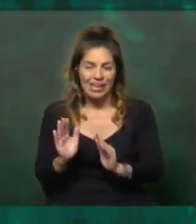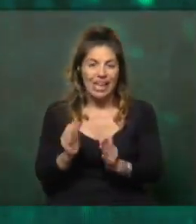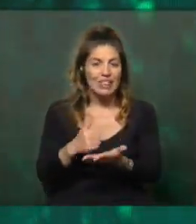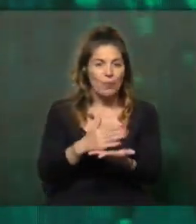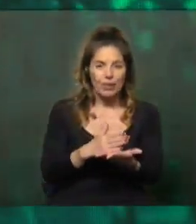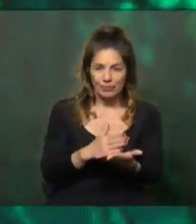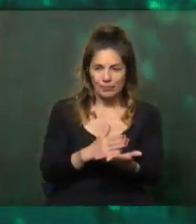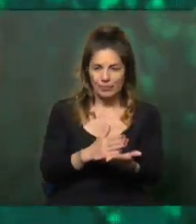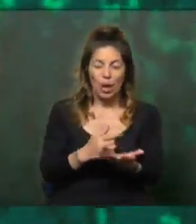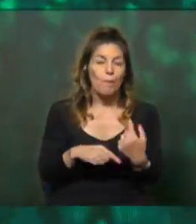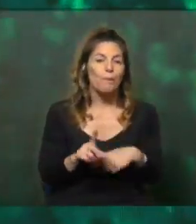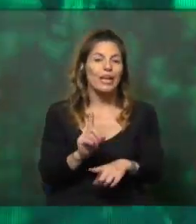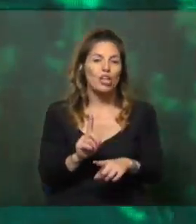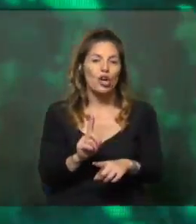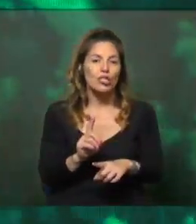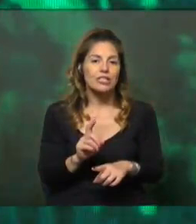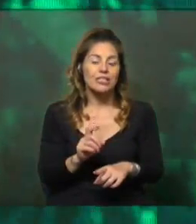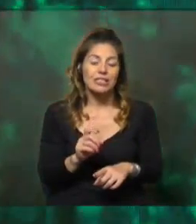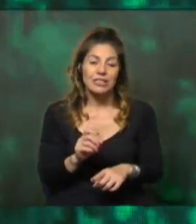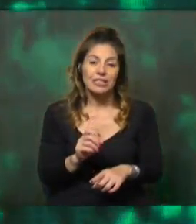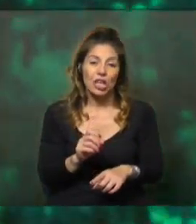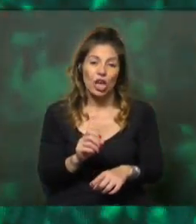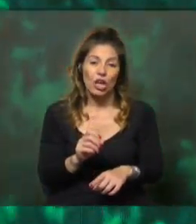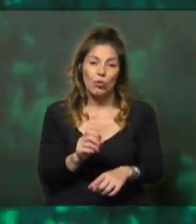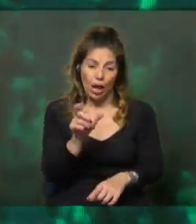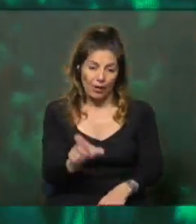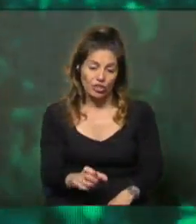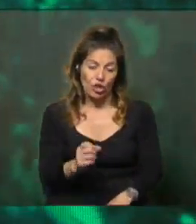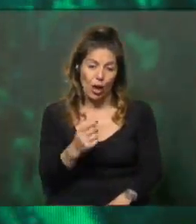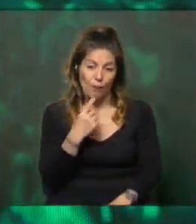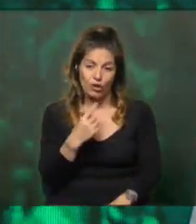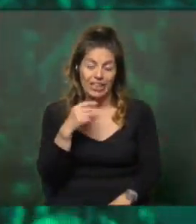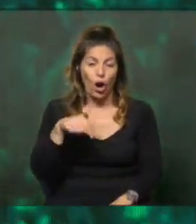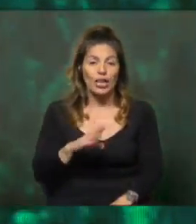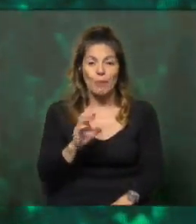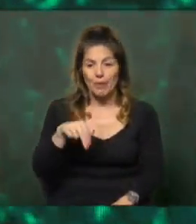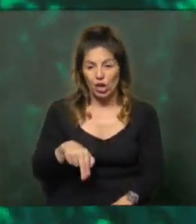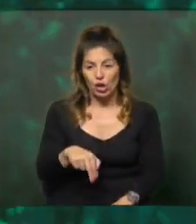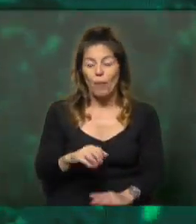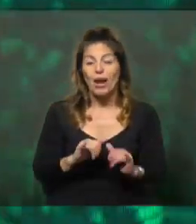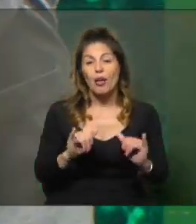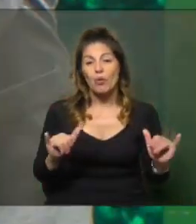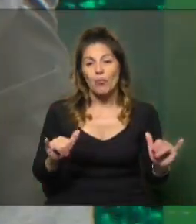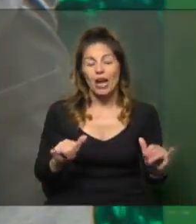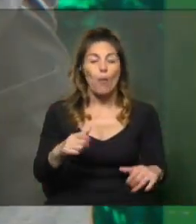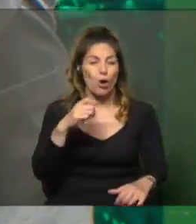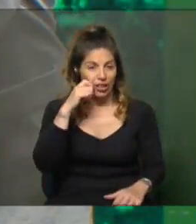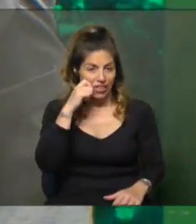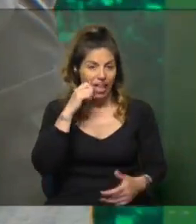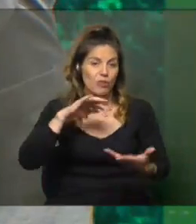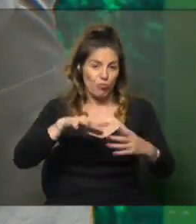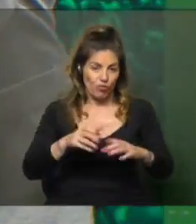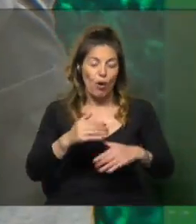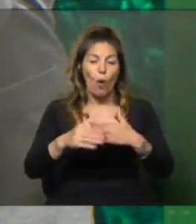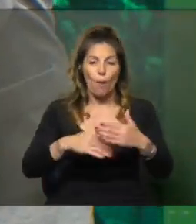provincia pero es un sin duda es uno de los actores políticos que hoy viene el peronismo para para promover y H hasta por edad por estilo tiene un